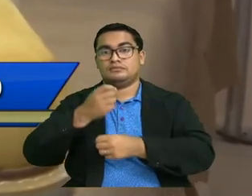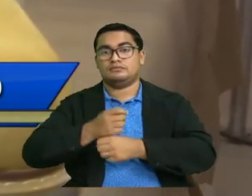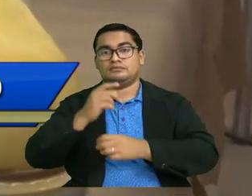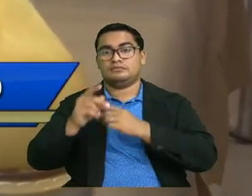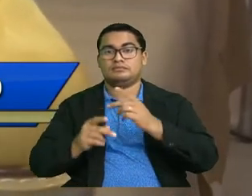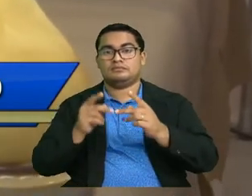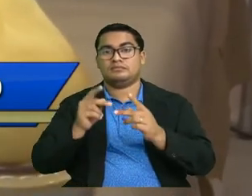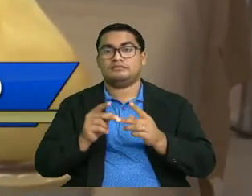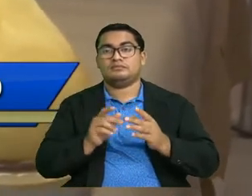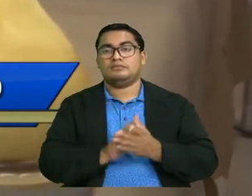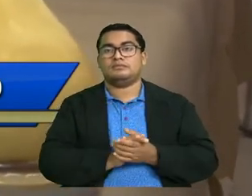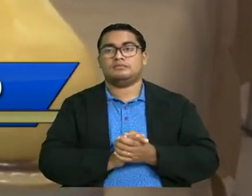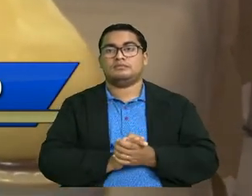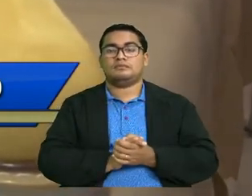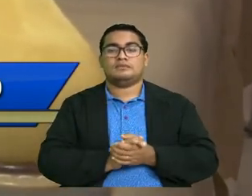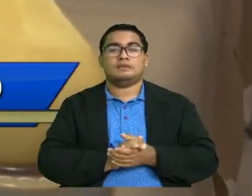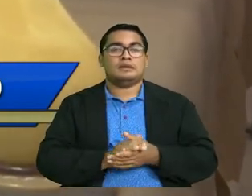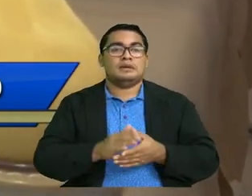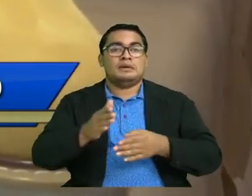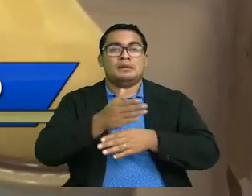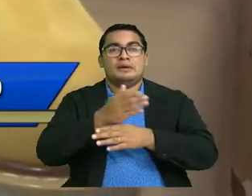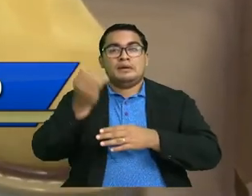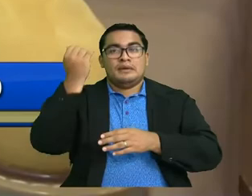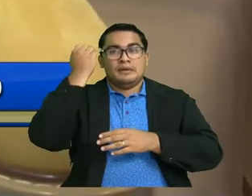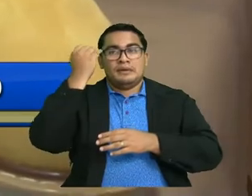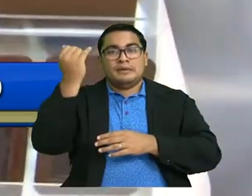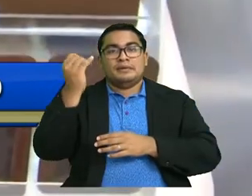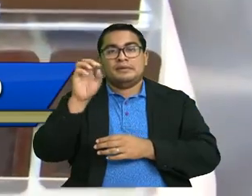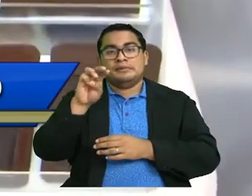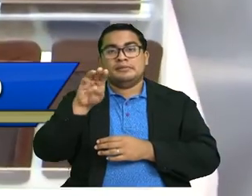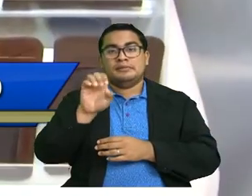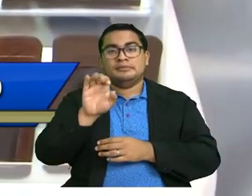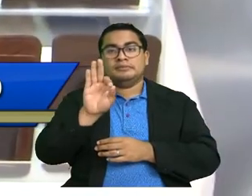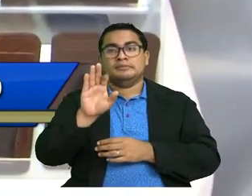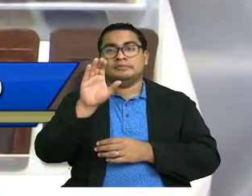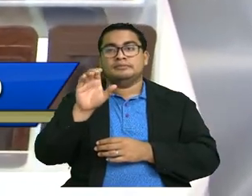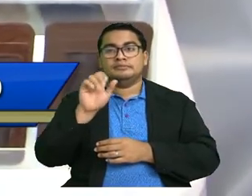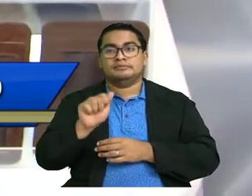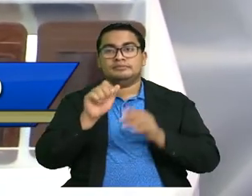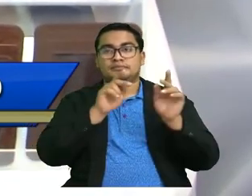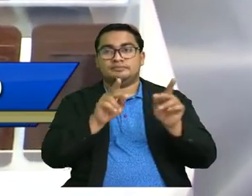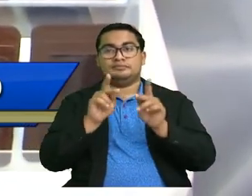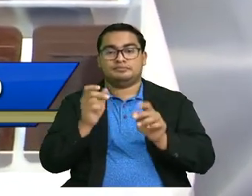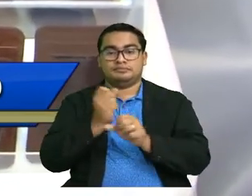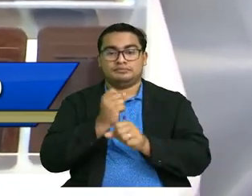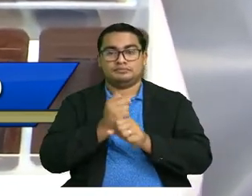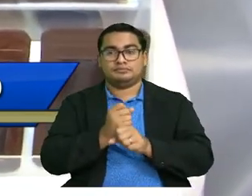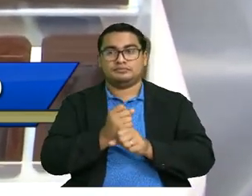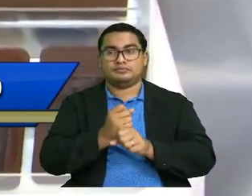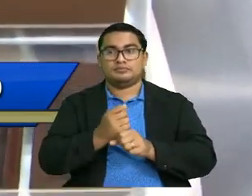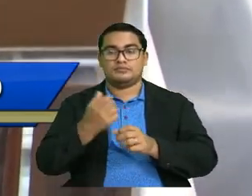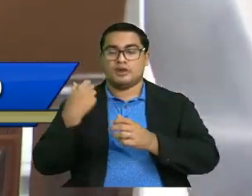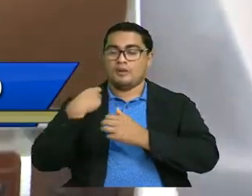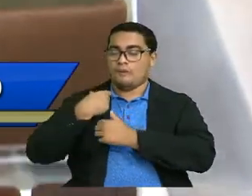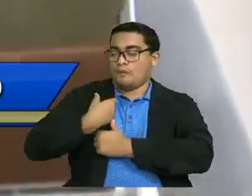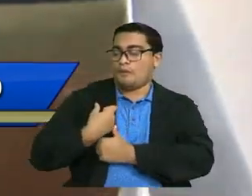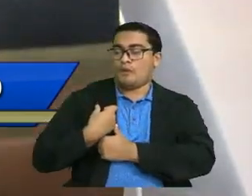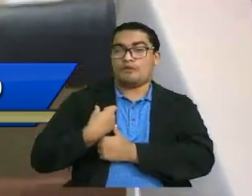visto en algunas iniciativas que el MEFCA ha venido trabajando, hay unos diseñadores de bolsos de cuero impresionantes, de